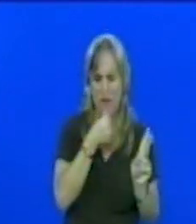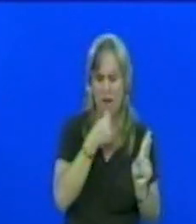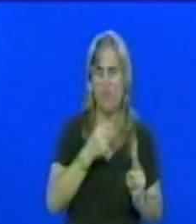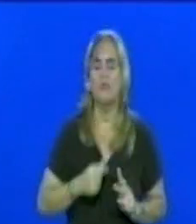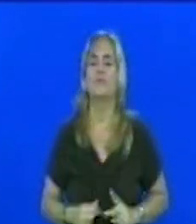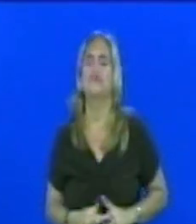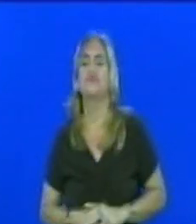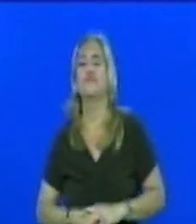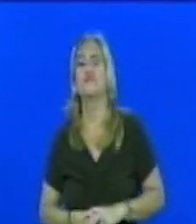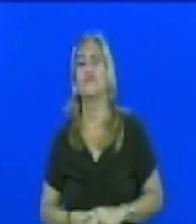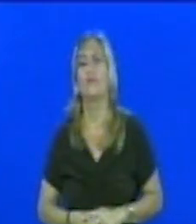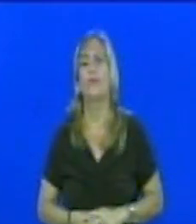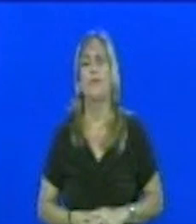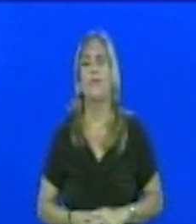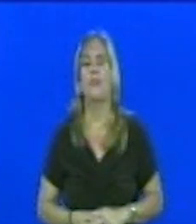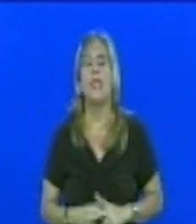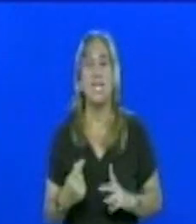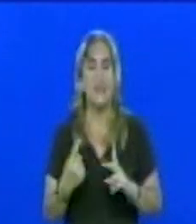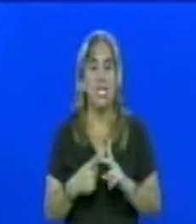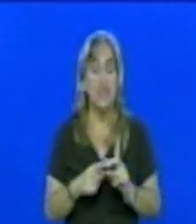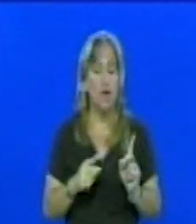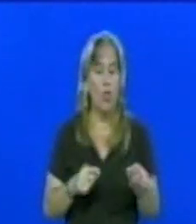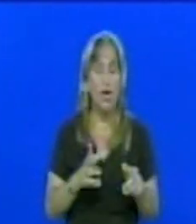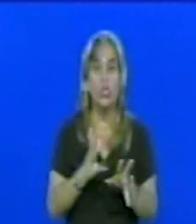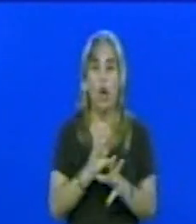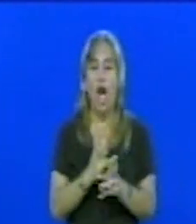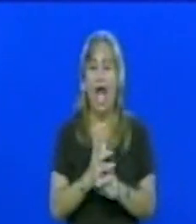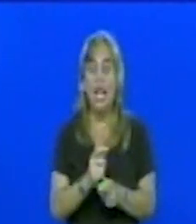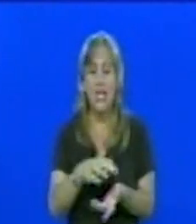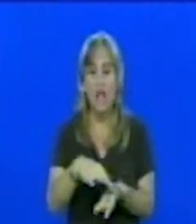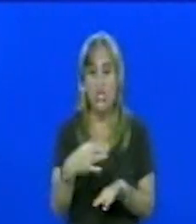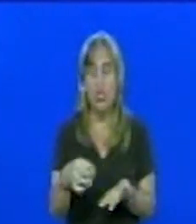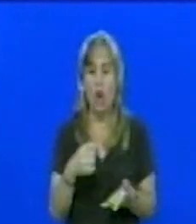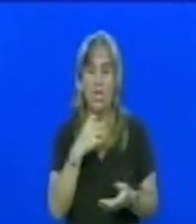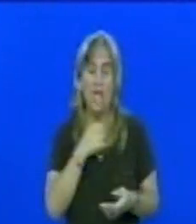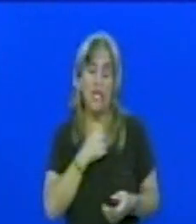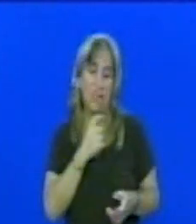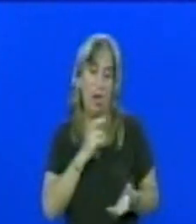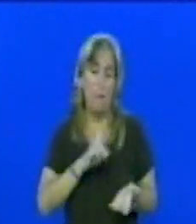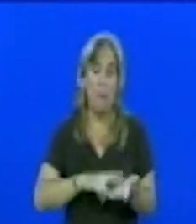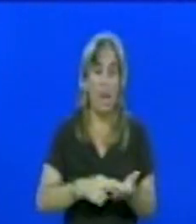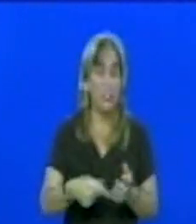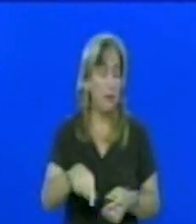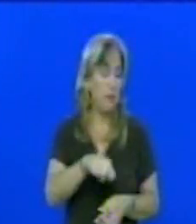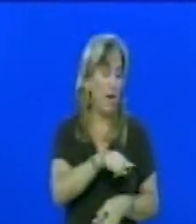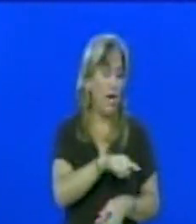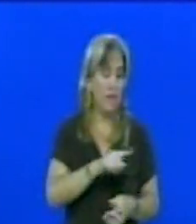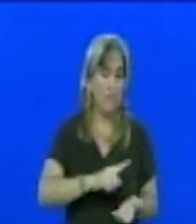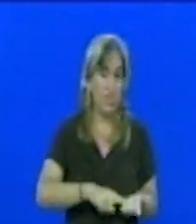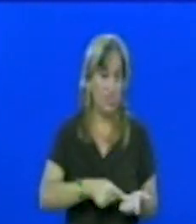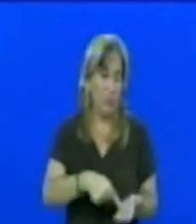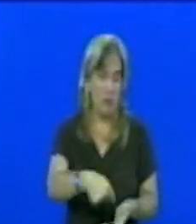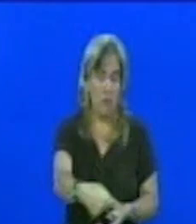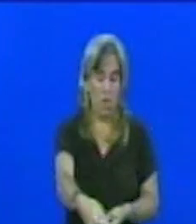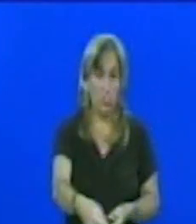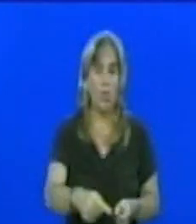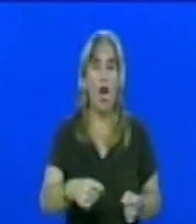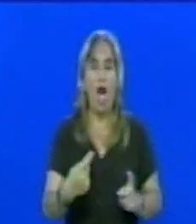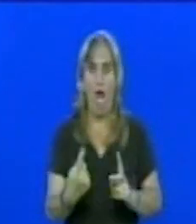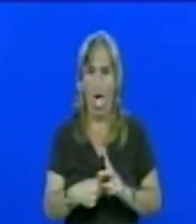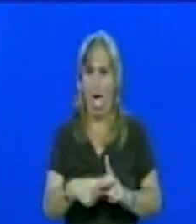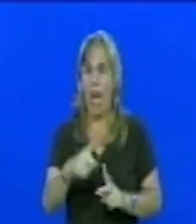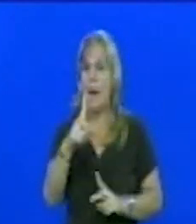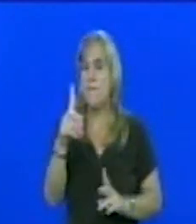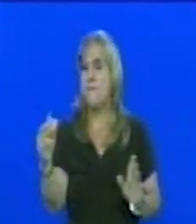mayores de 60 años y con esto queríamos avanzar antes del martes o miércoles próximo tenerlo en su totalidad son 1000